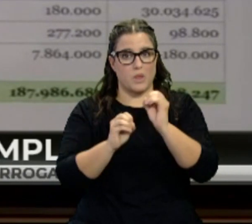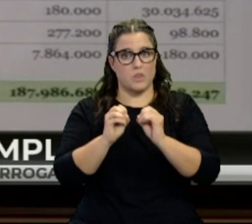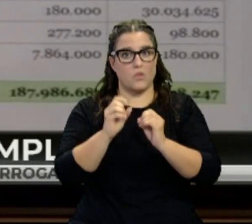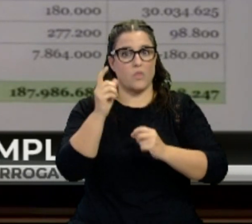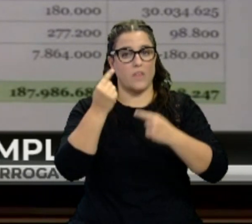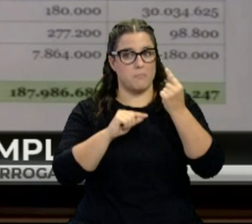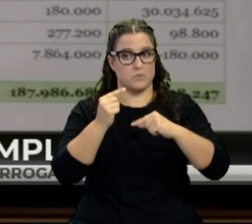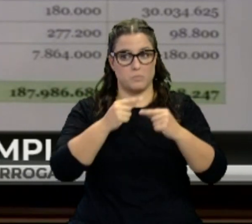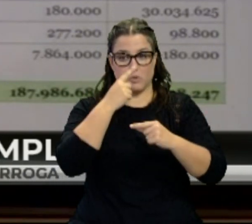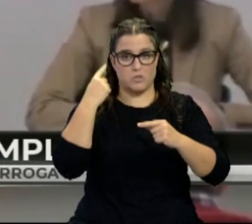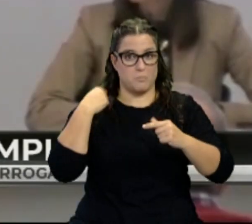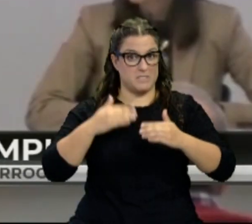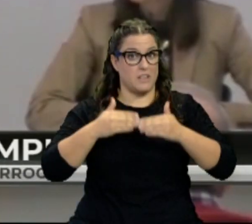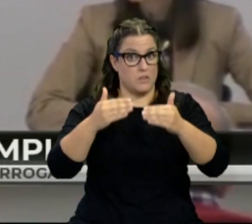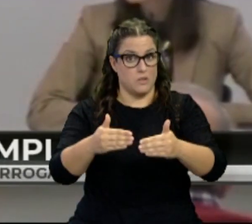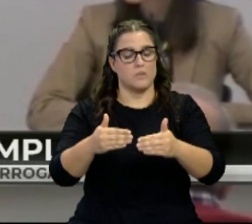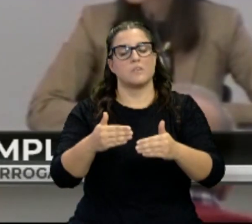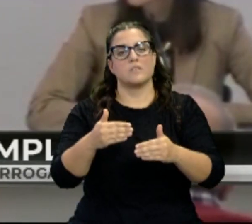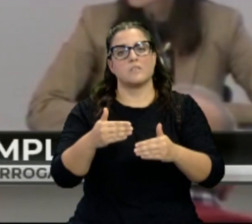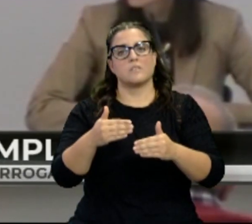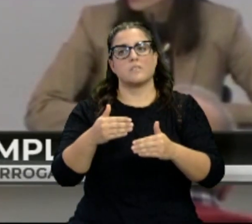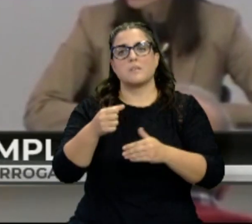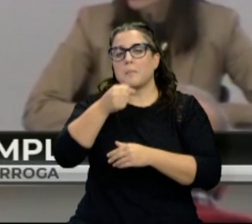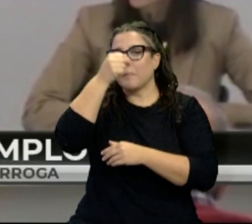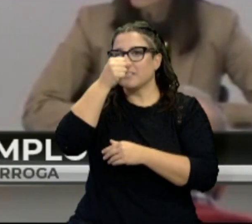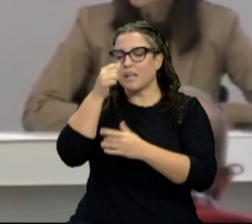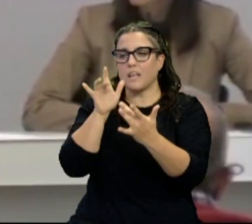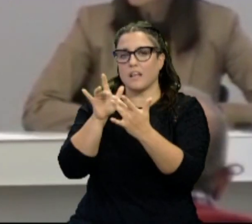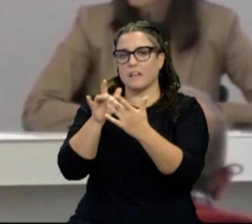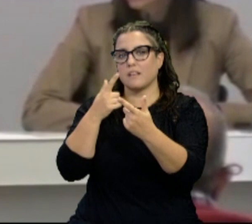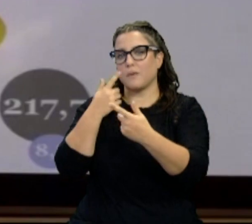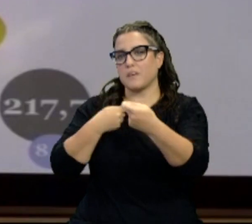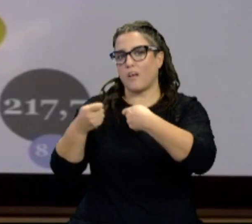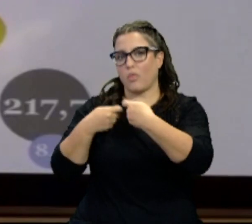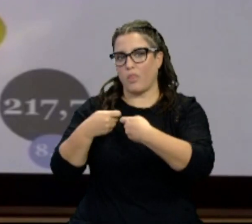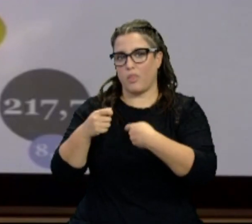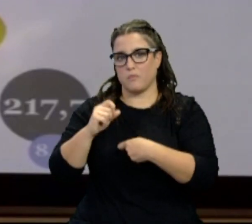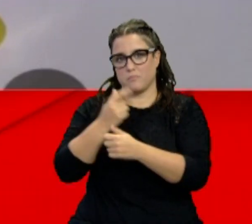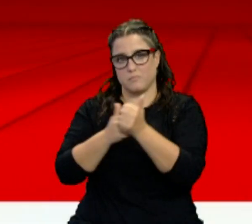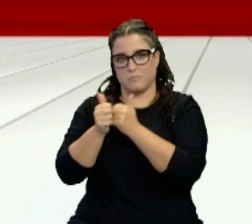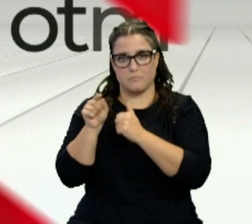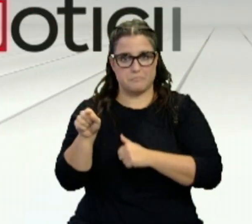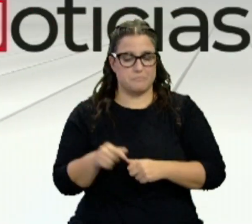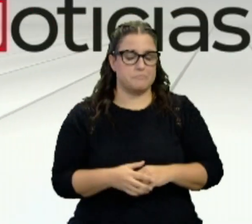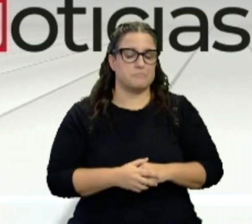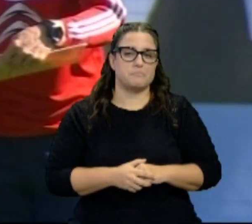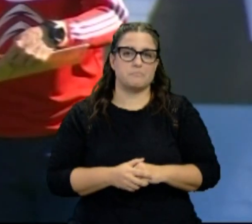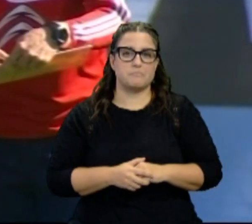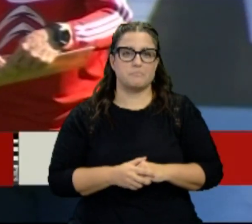año pasado. El alcalde Maya mira al PSN como interlocutor preferente. $1 millón de euros ya en una finalidad